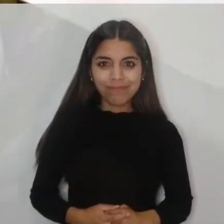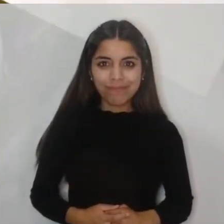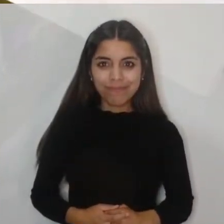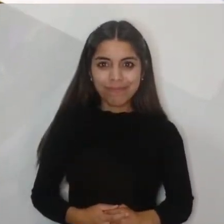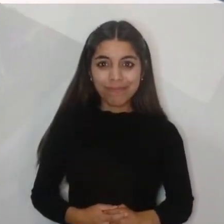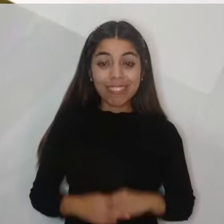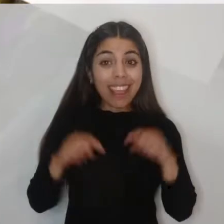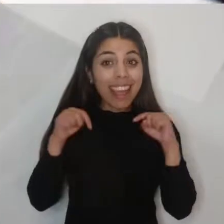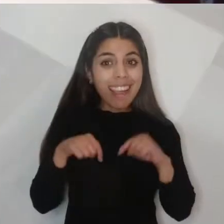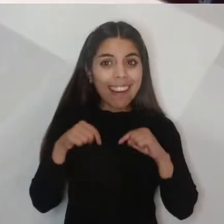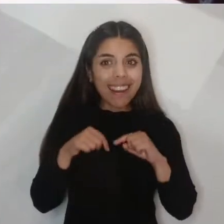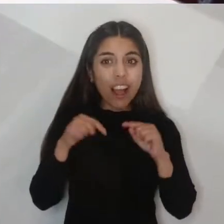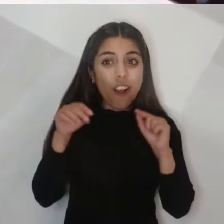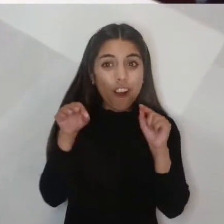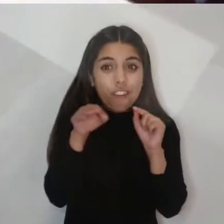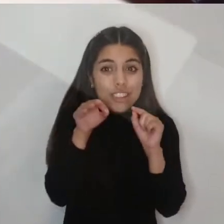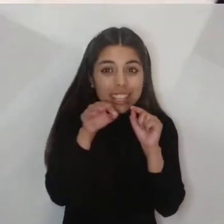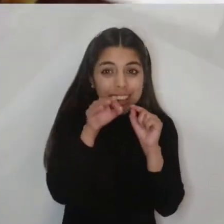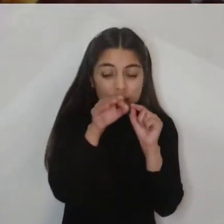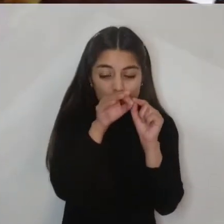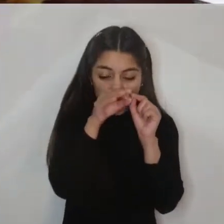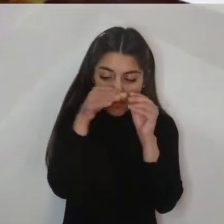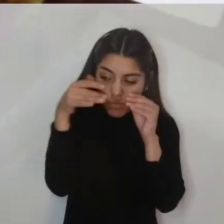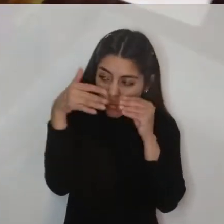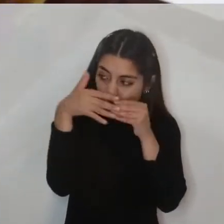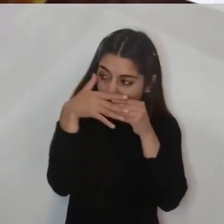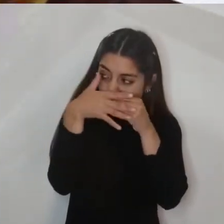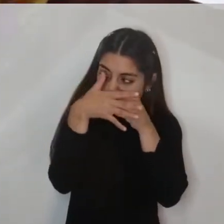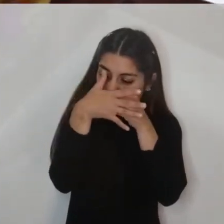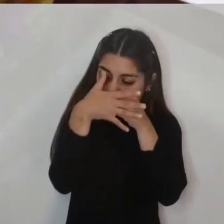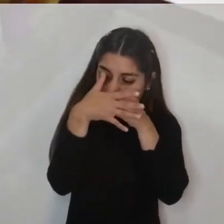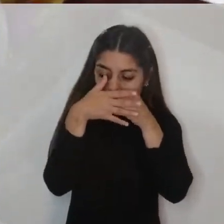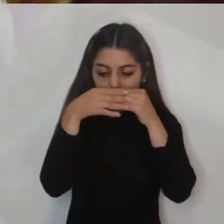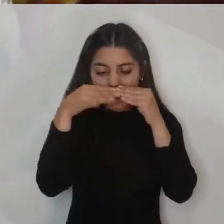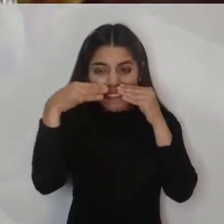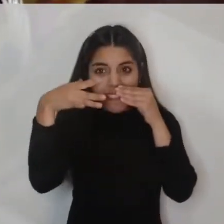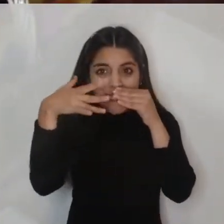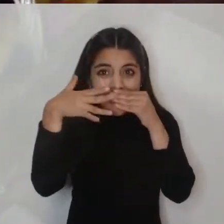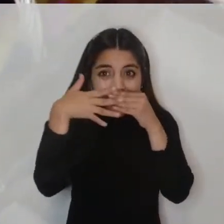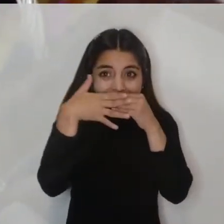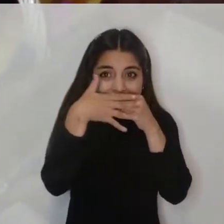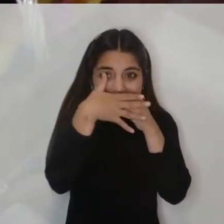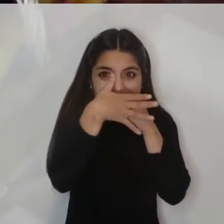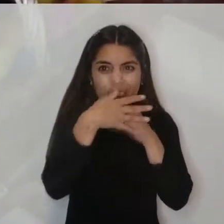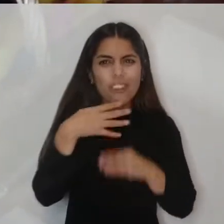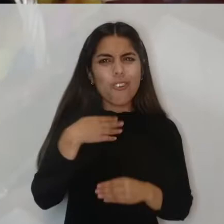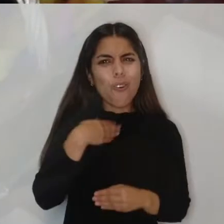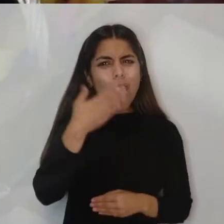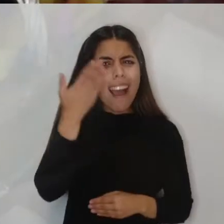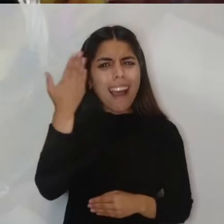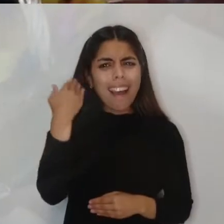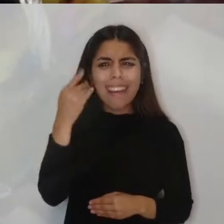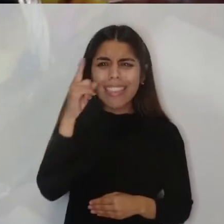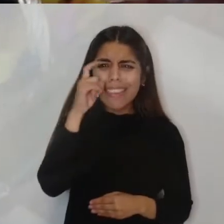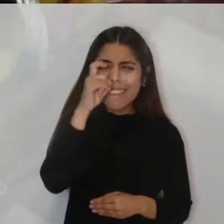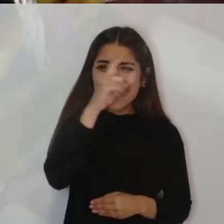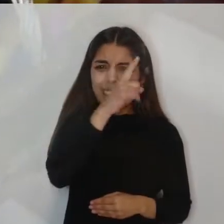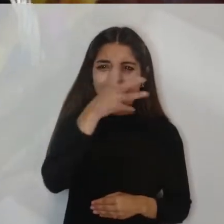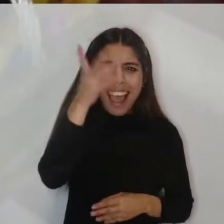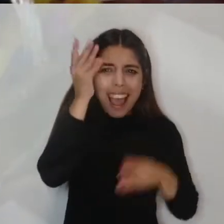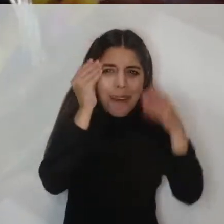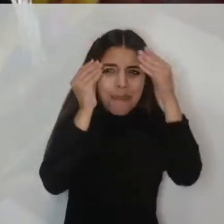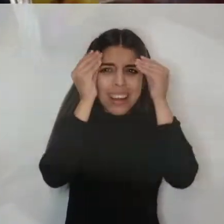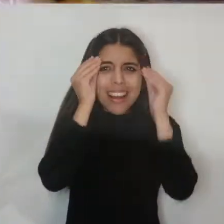Y ahora le estoy escogiendo para el ñeregüe, que me costó mucho aprender esos términos